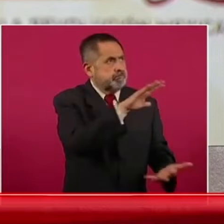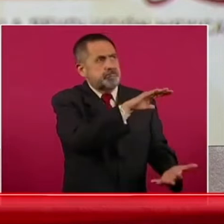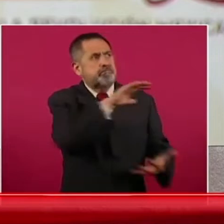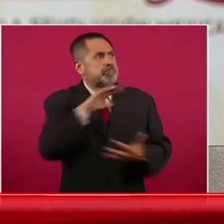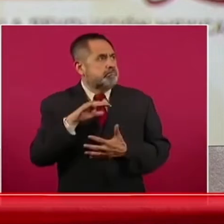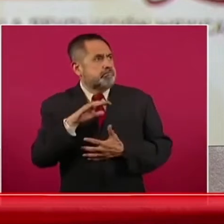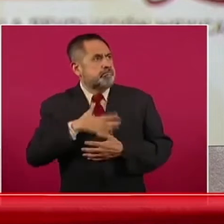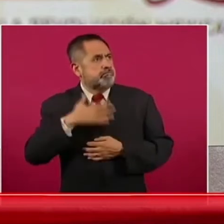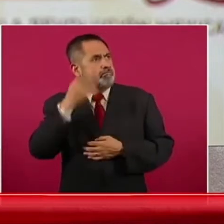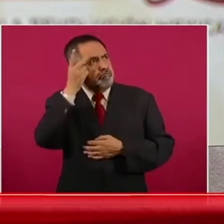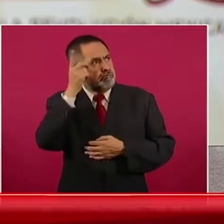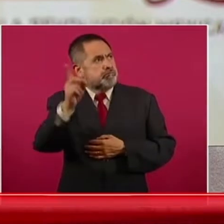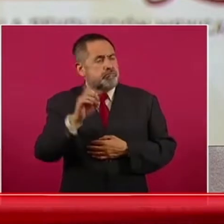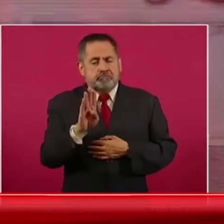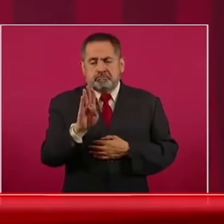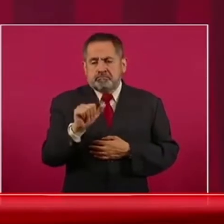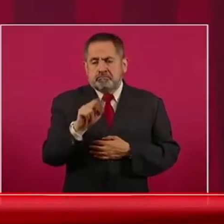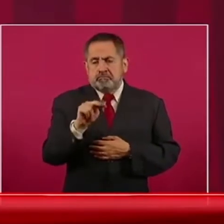sugerencias